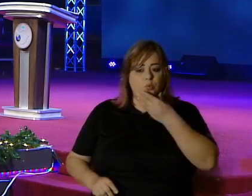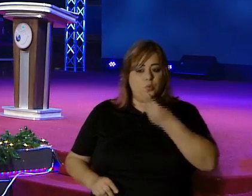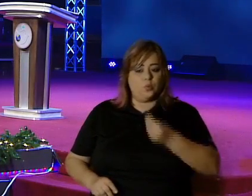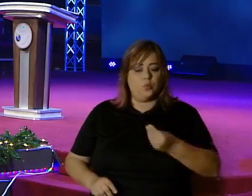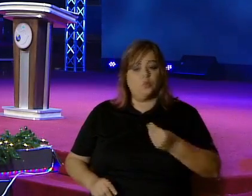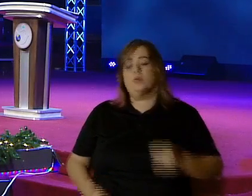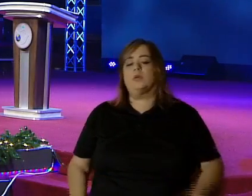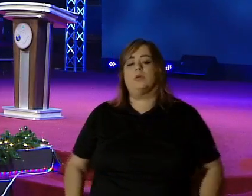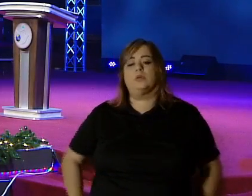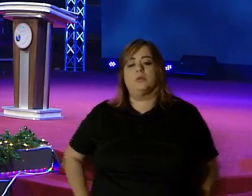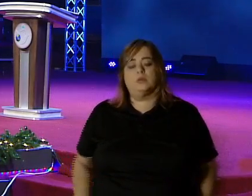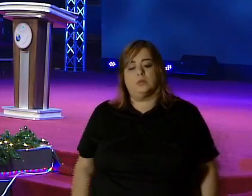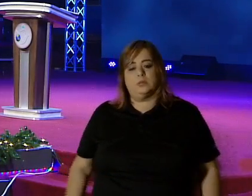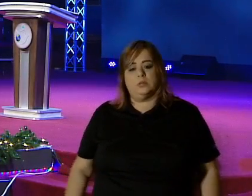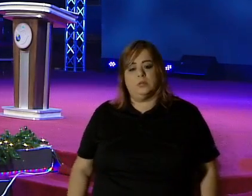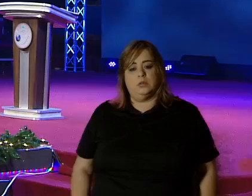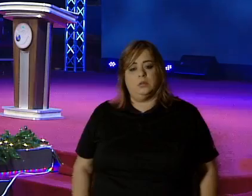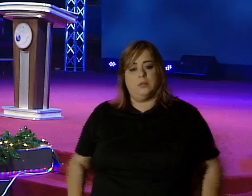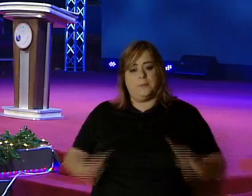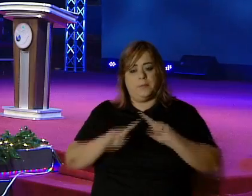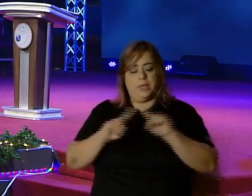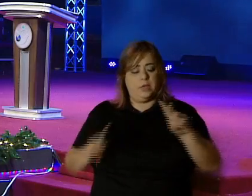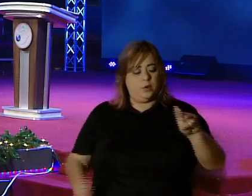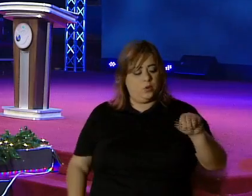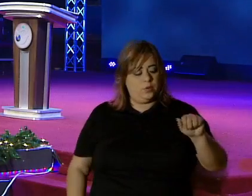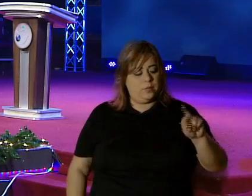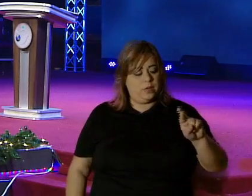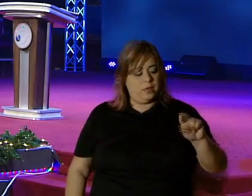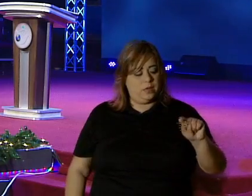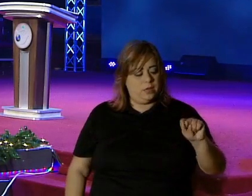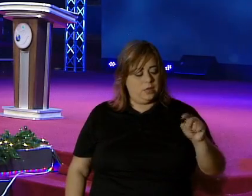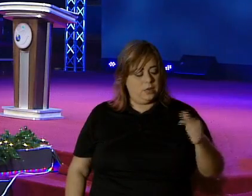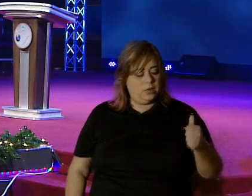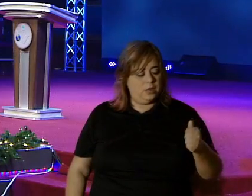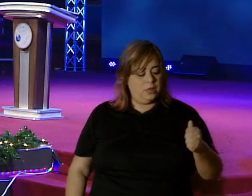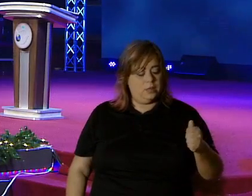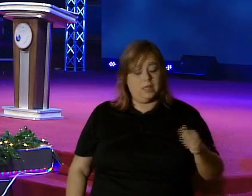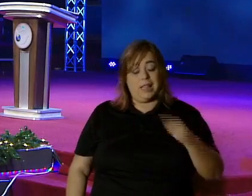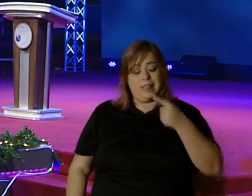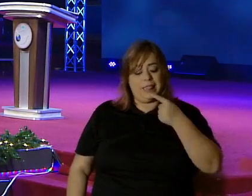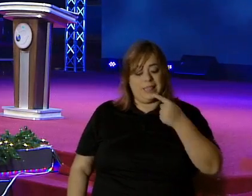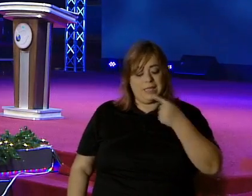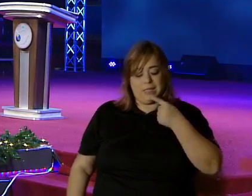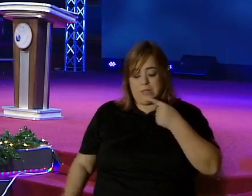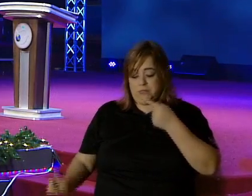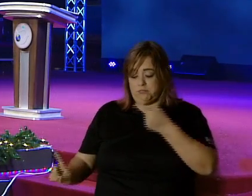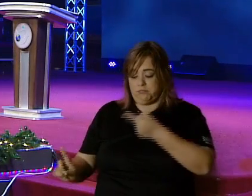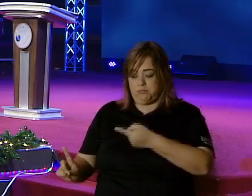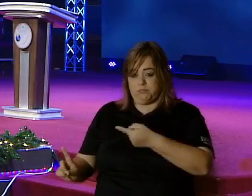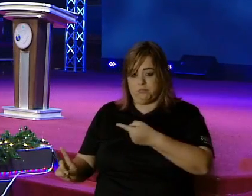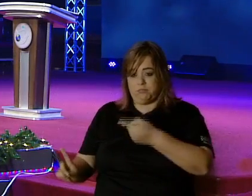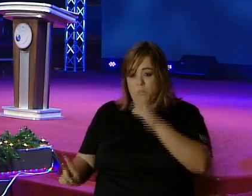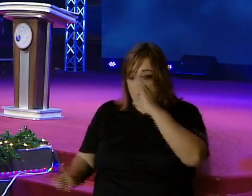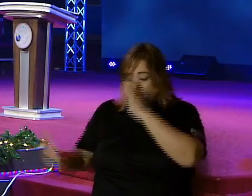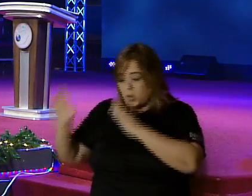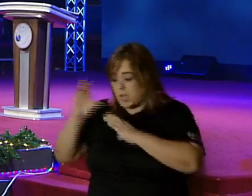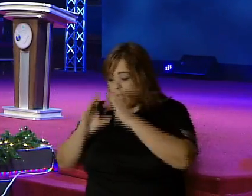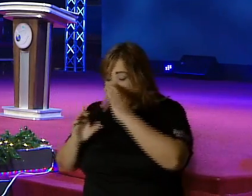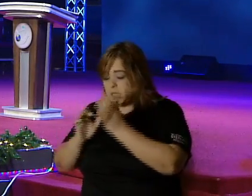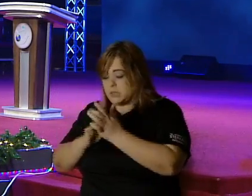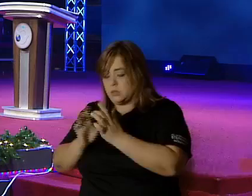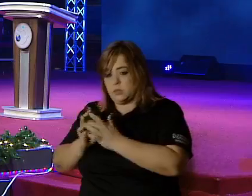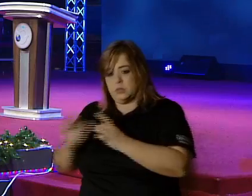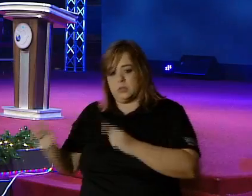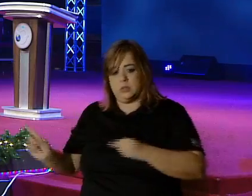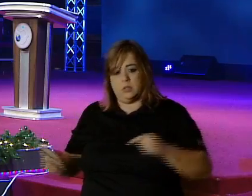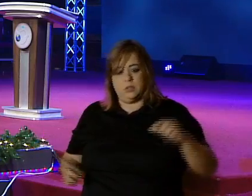su hermano. Entonces Marta, cuando oyó que Jesús venía, salió a encontrarle, pero María se quedó en la casa. Estoy hablando de la gloria de Dios. Y